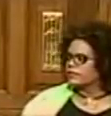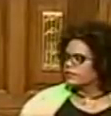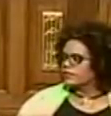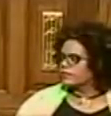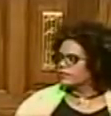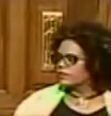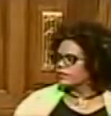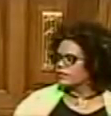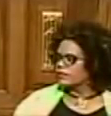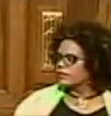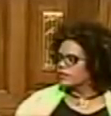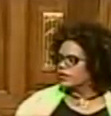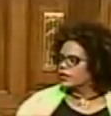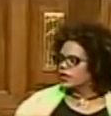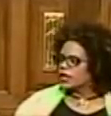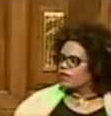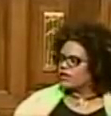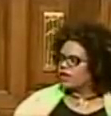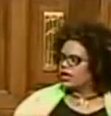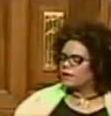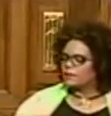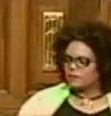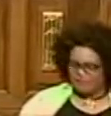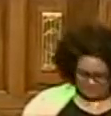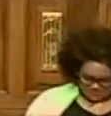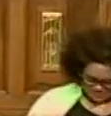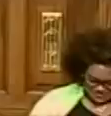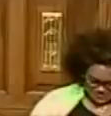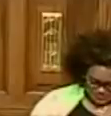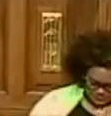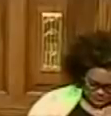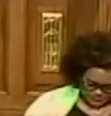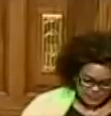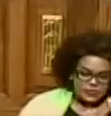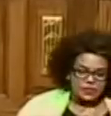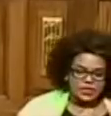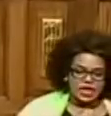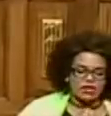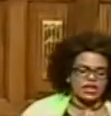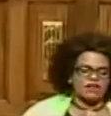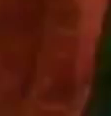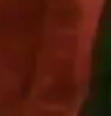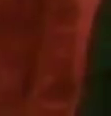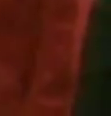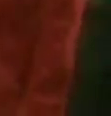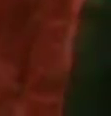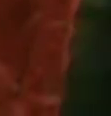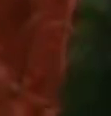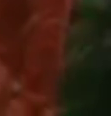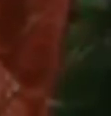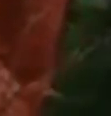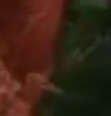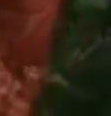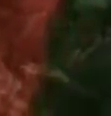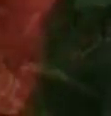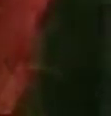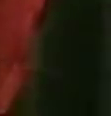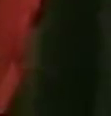¡Que viva el pueblo venezolano! ¡Que viva Bolívar!